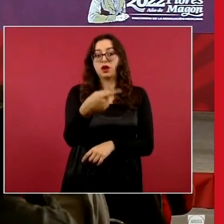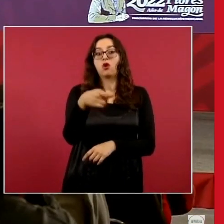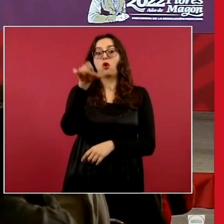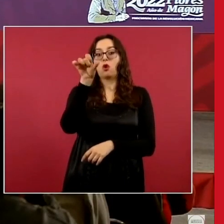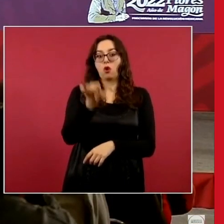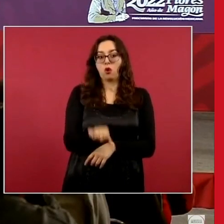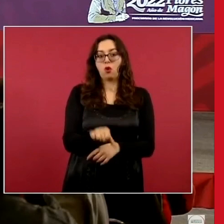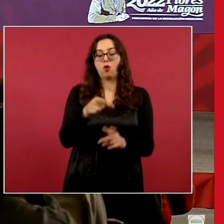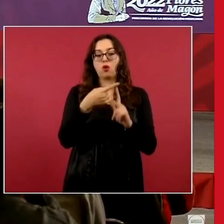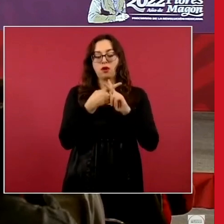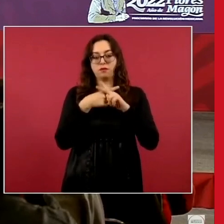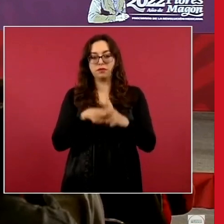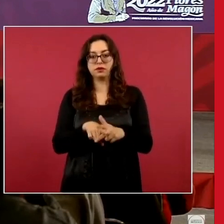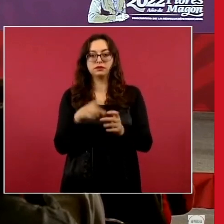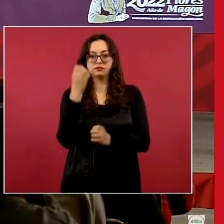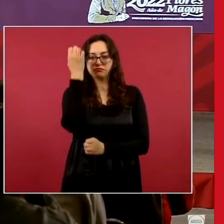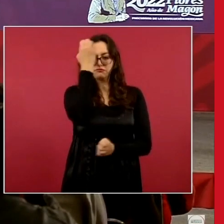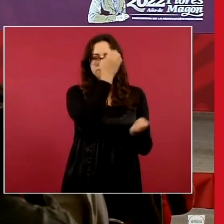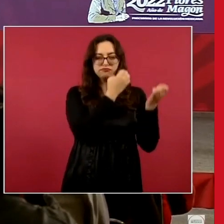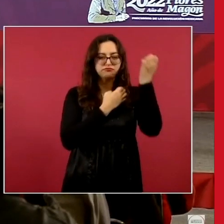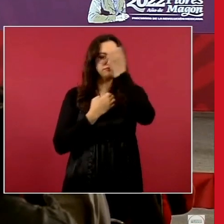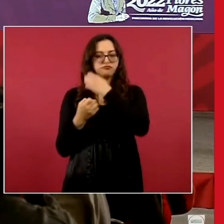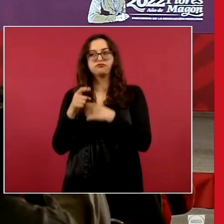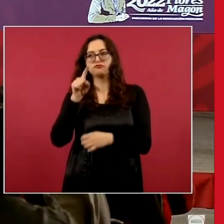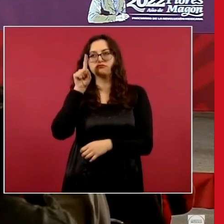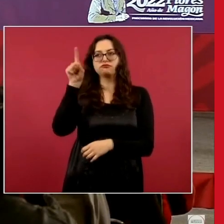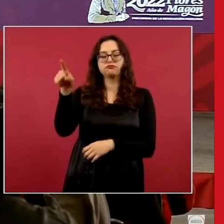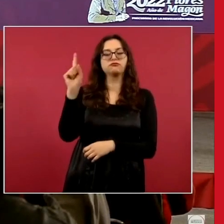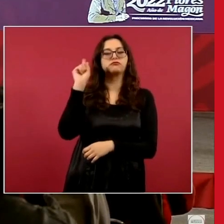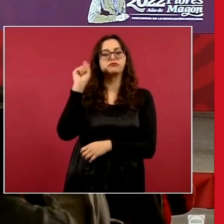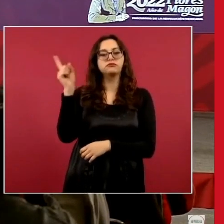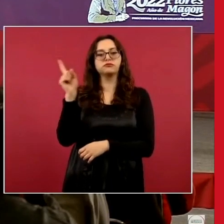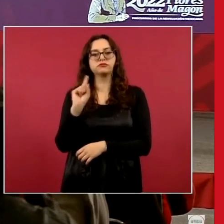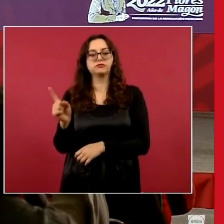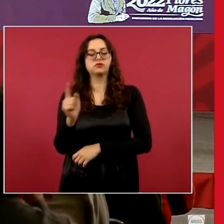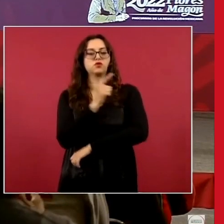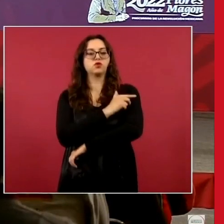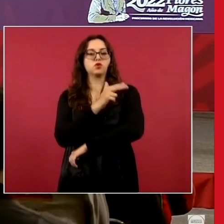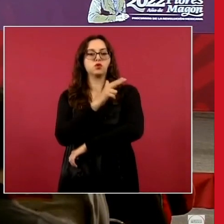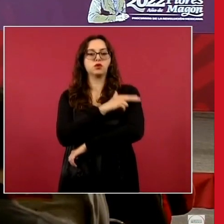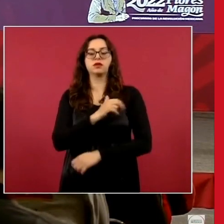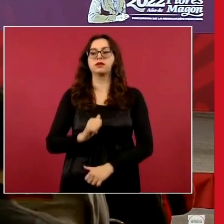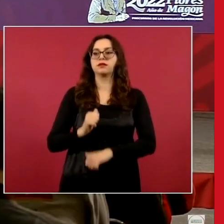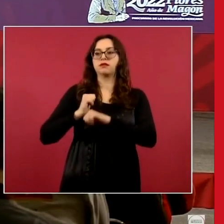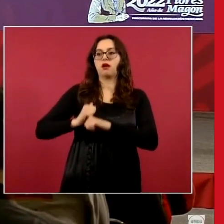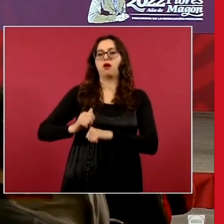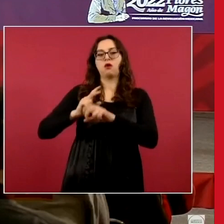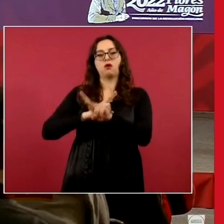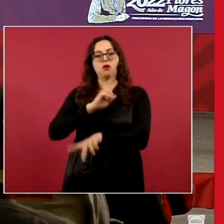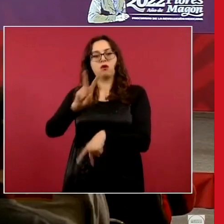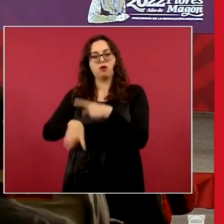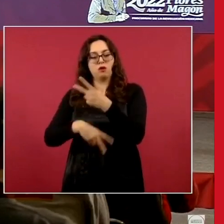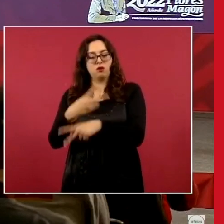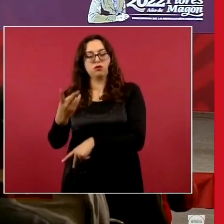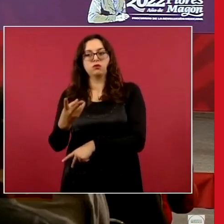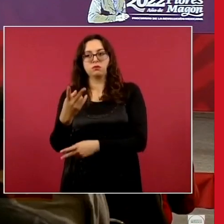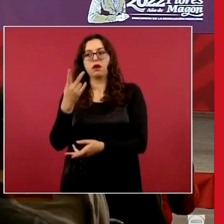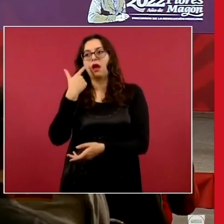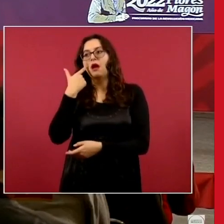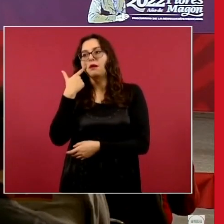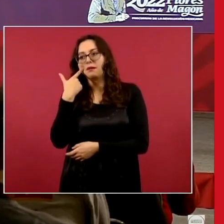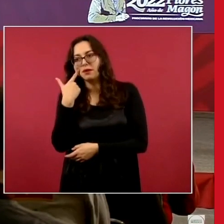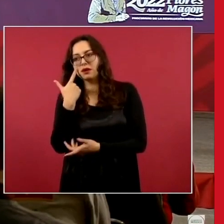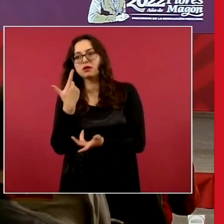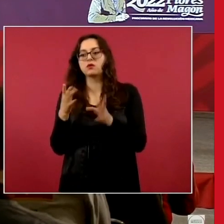una evaluación allá en Zacatecas el comandante de la guardia nacional estará por ese estado